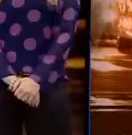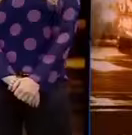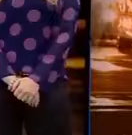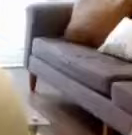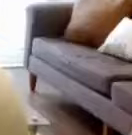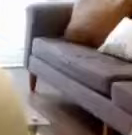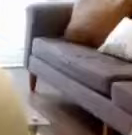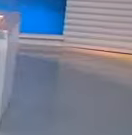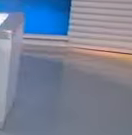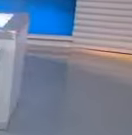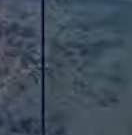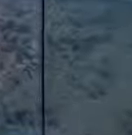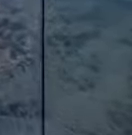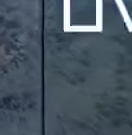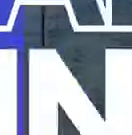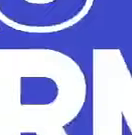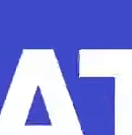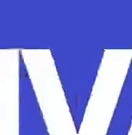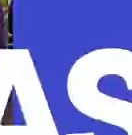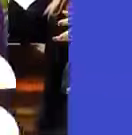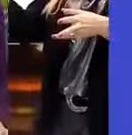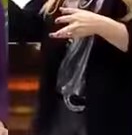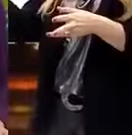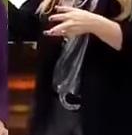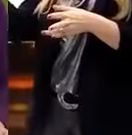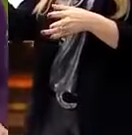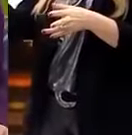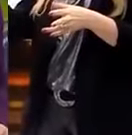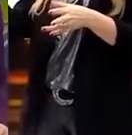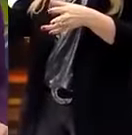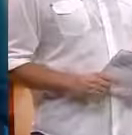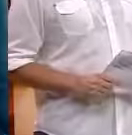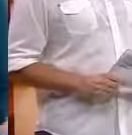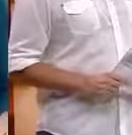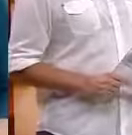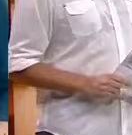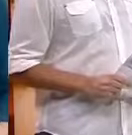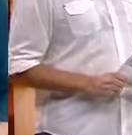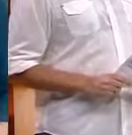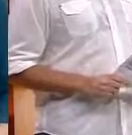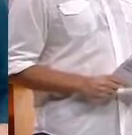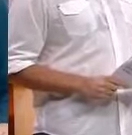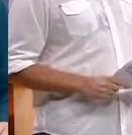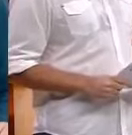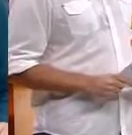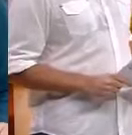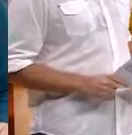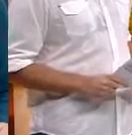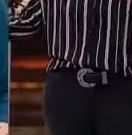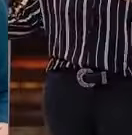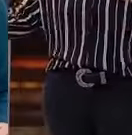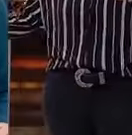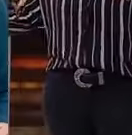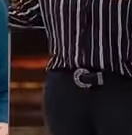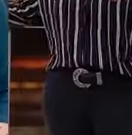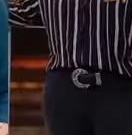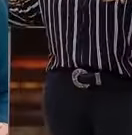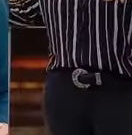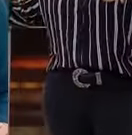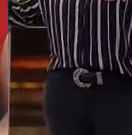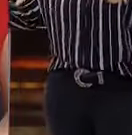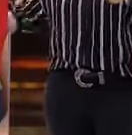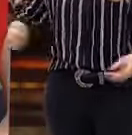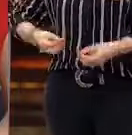mundo. Empieza un día más con las mañanas informativas de TV Perú. A las 5, Jiguasanaca. A las